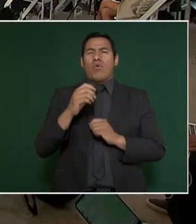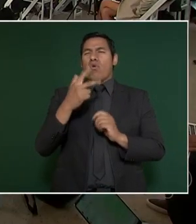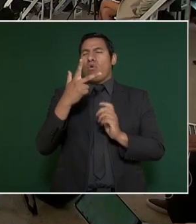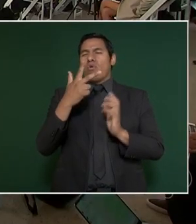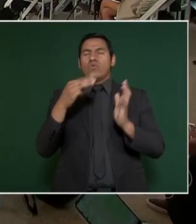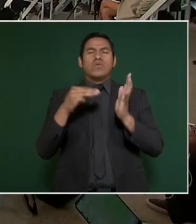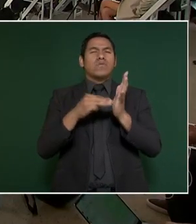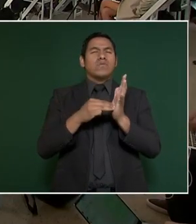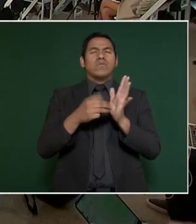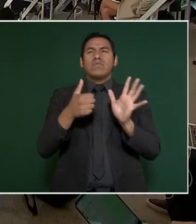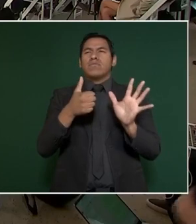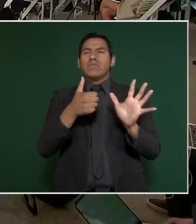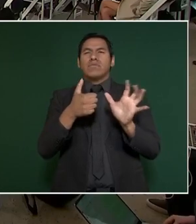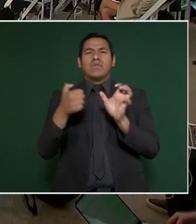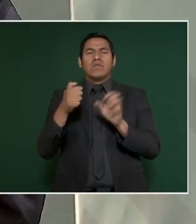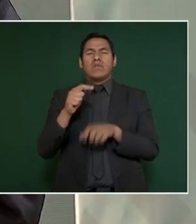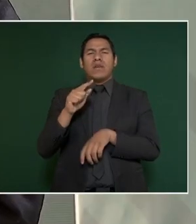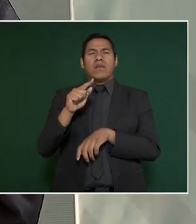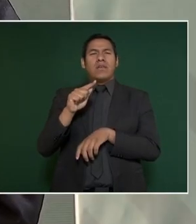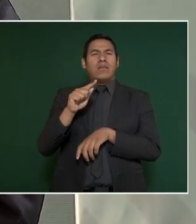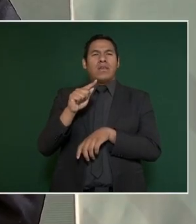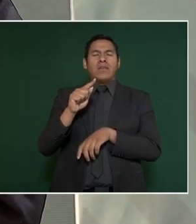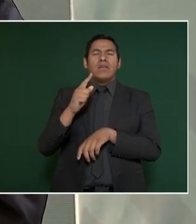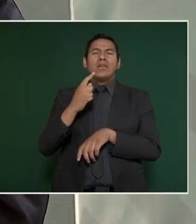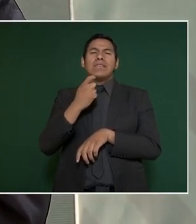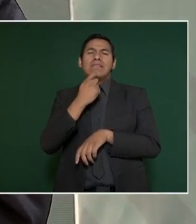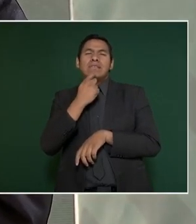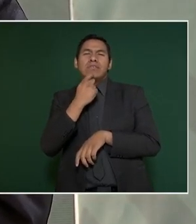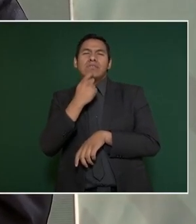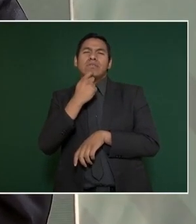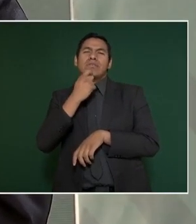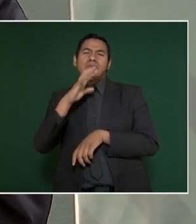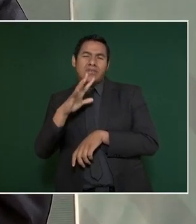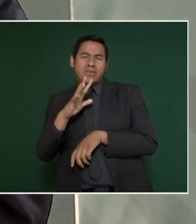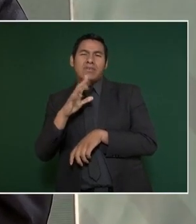8600 78 niñas y